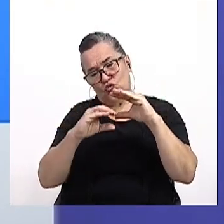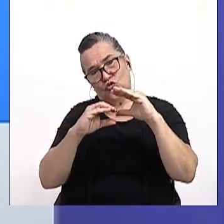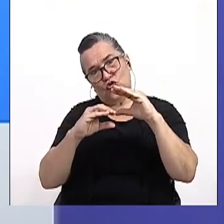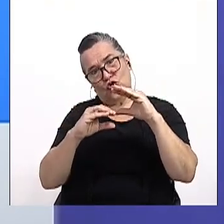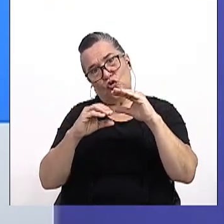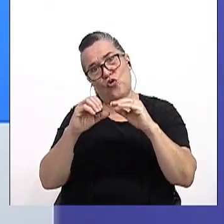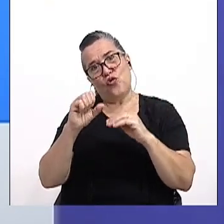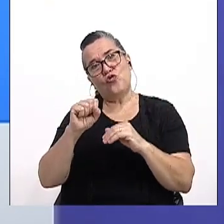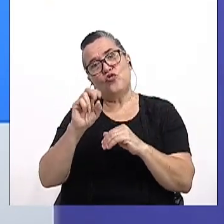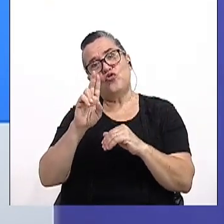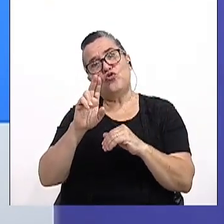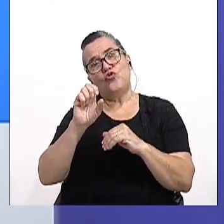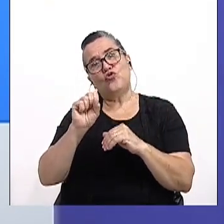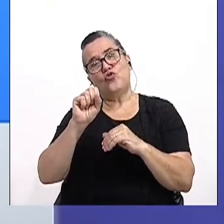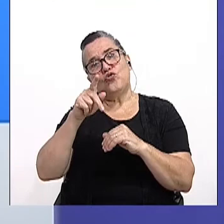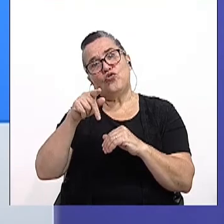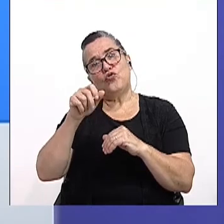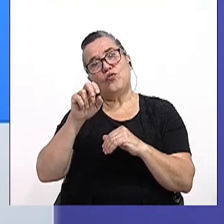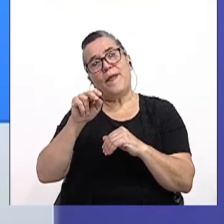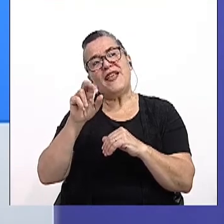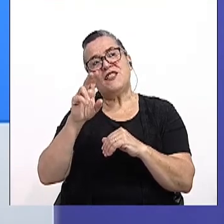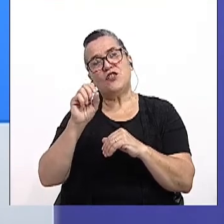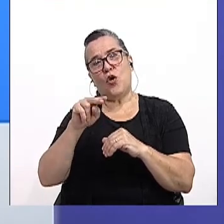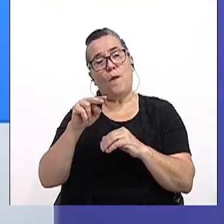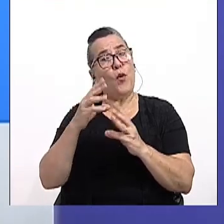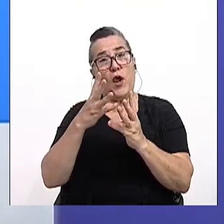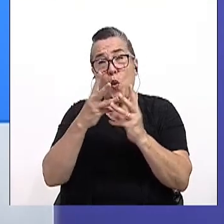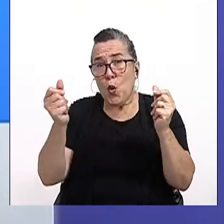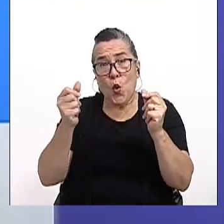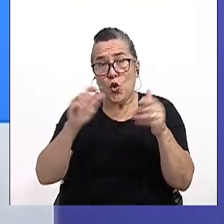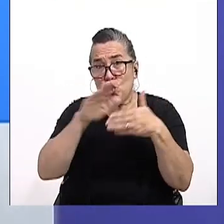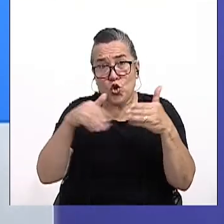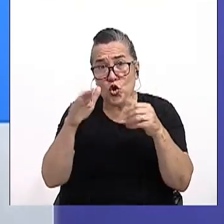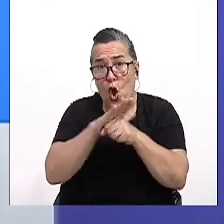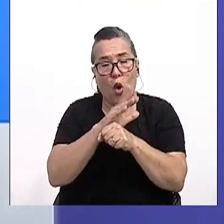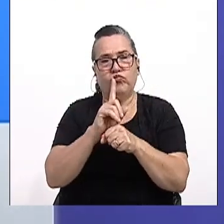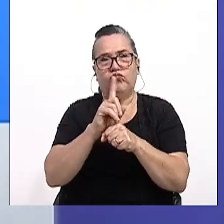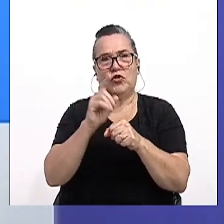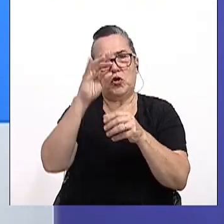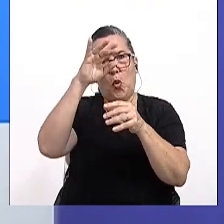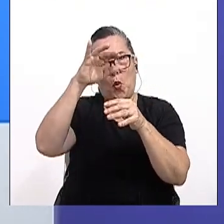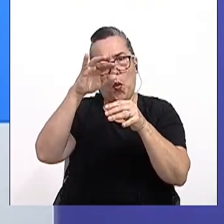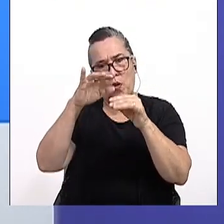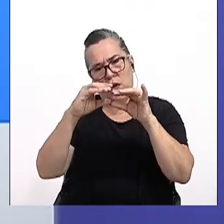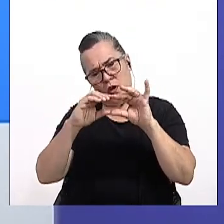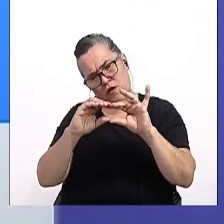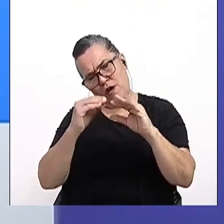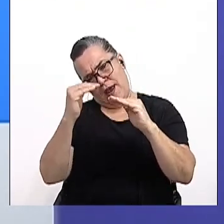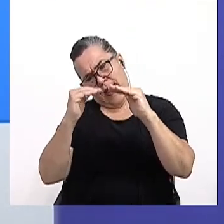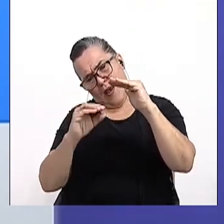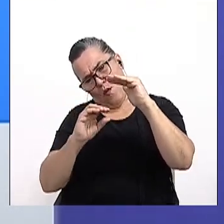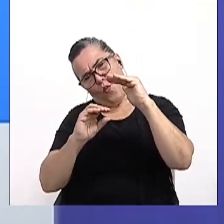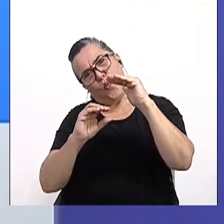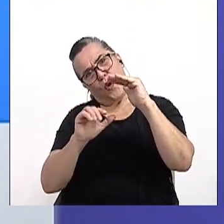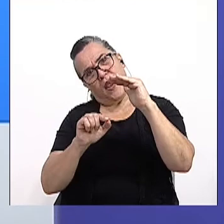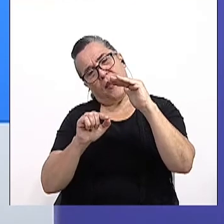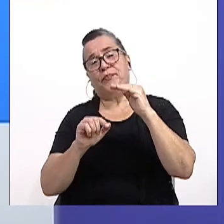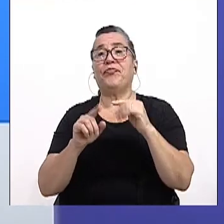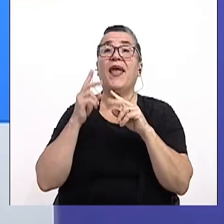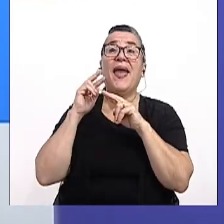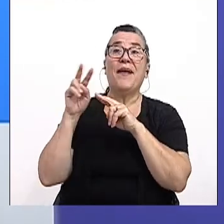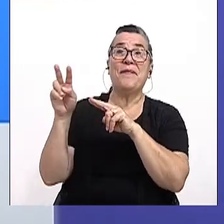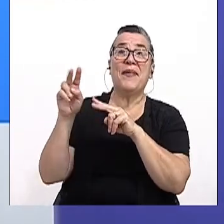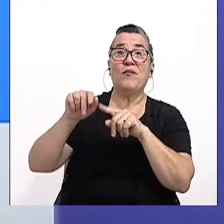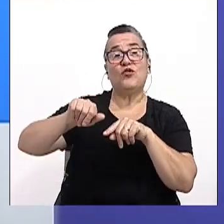como suspensiones. Ahora vemos en pantalla otro tipo de mezclas